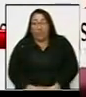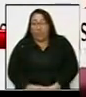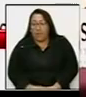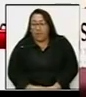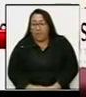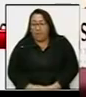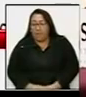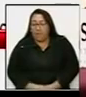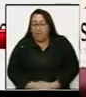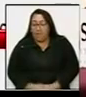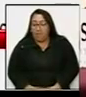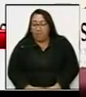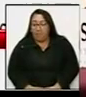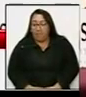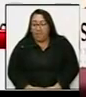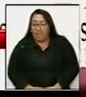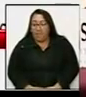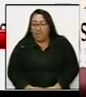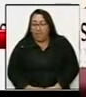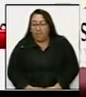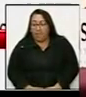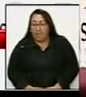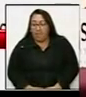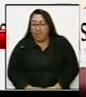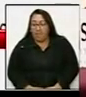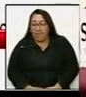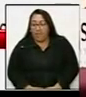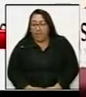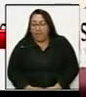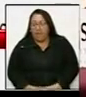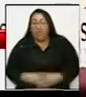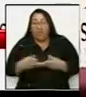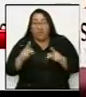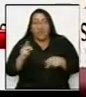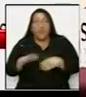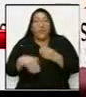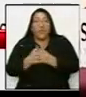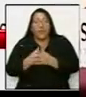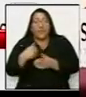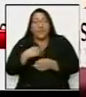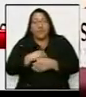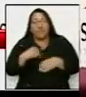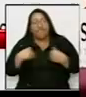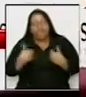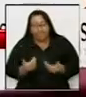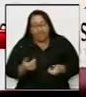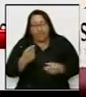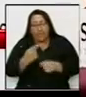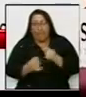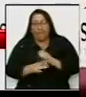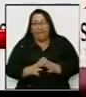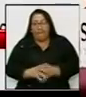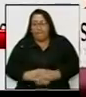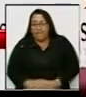pueda hacer. A continuación, presidenta, si usted me permite, yo sé que estamos cansados y terminando,